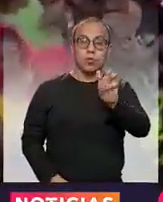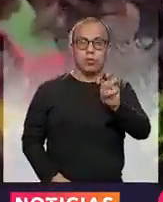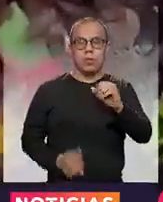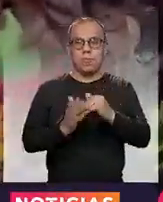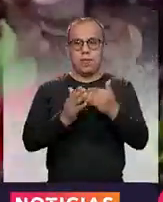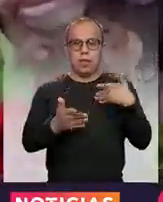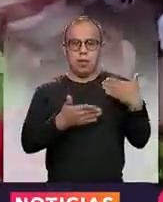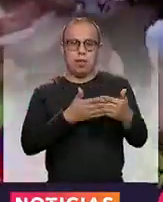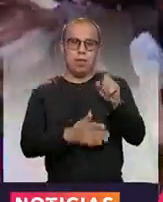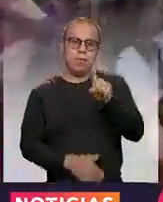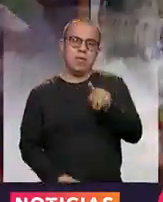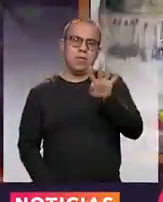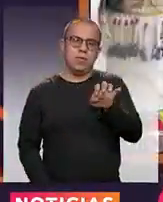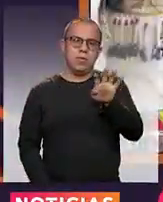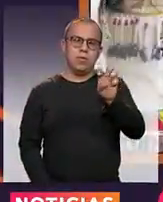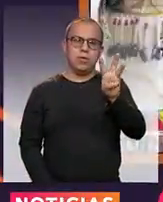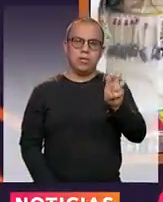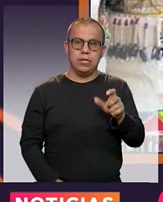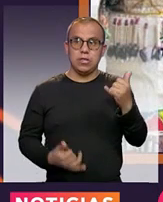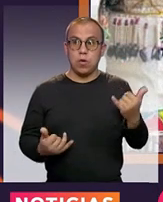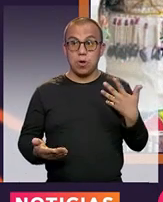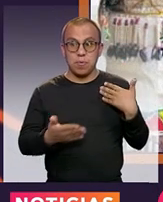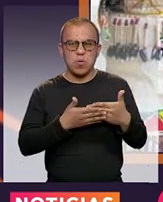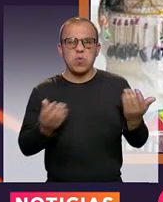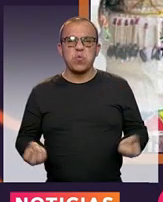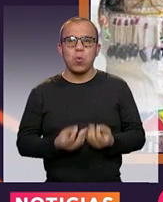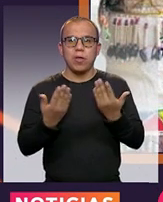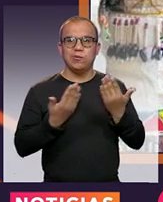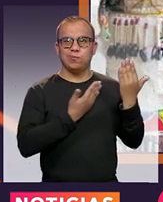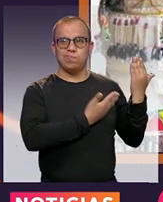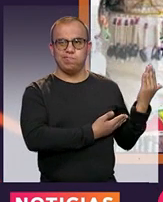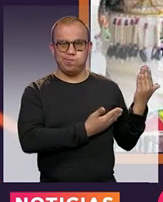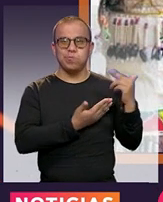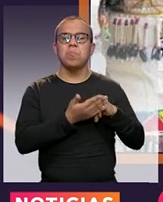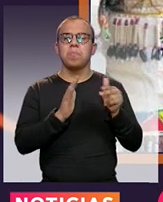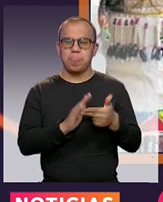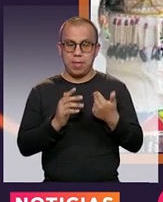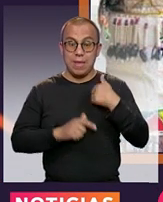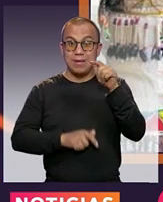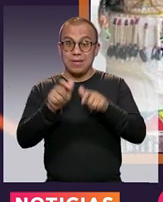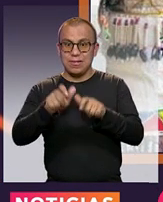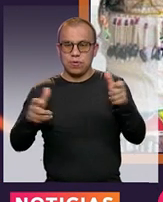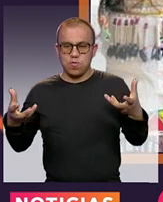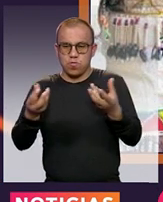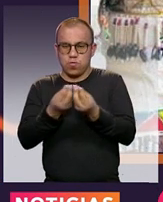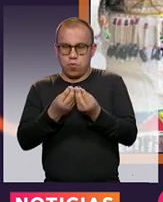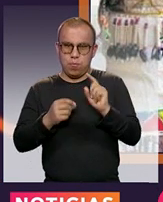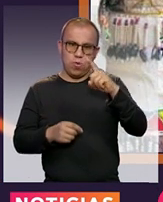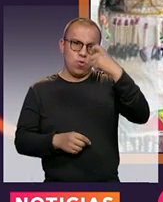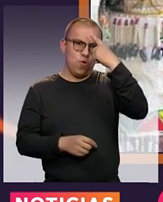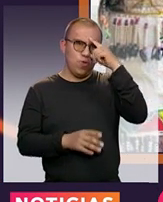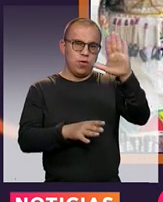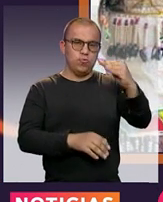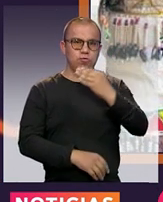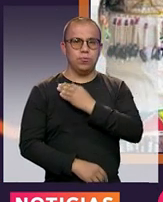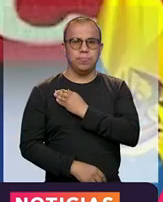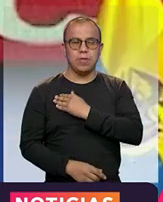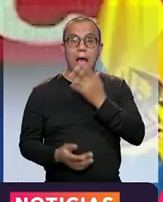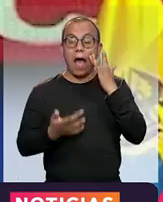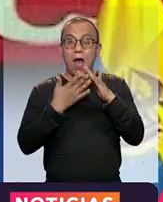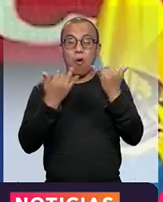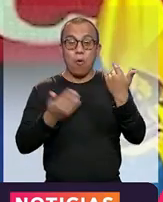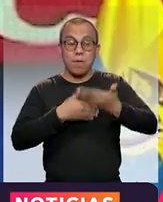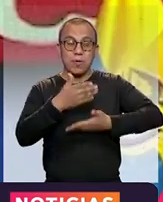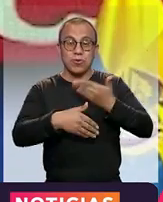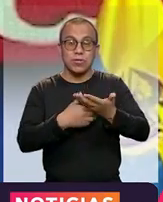desde 1985. De ellos, 52.927 corresponden al periodo del gobierno Duque, al que le piden crear